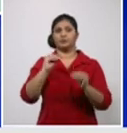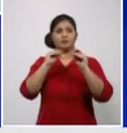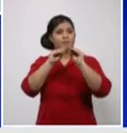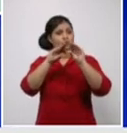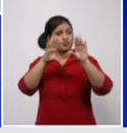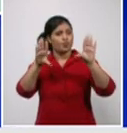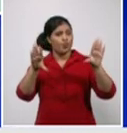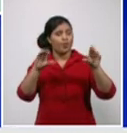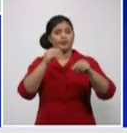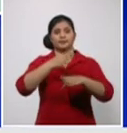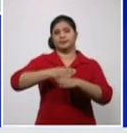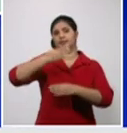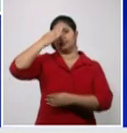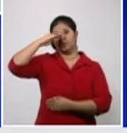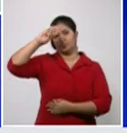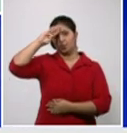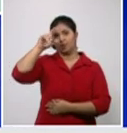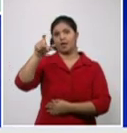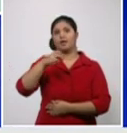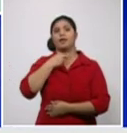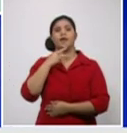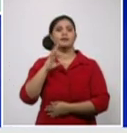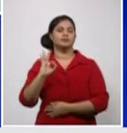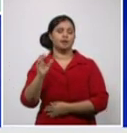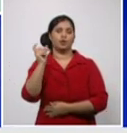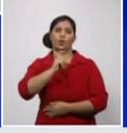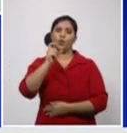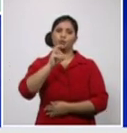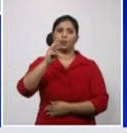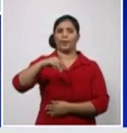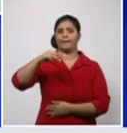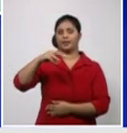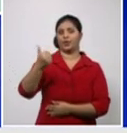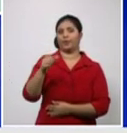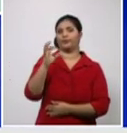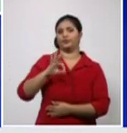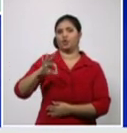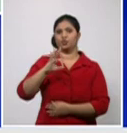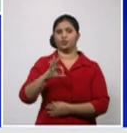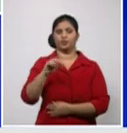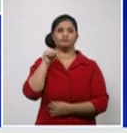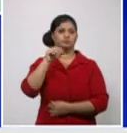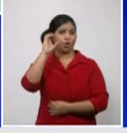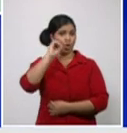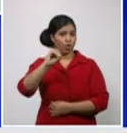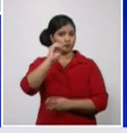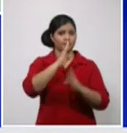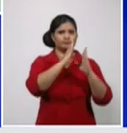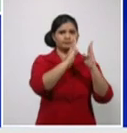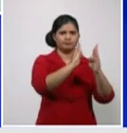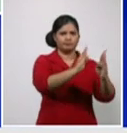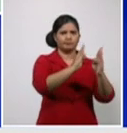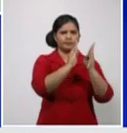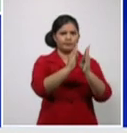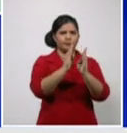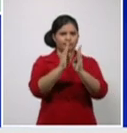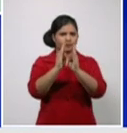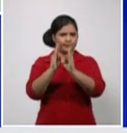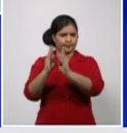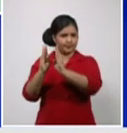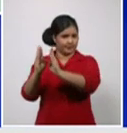de Cuba, Cerro, Cotorro, Marianao y 10 de octubre. En ese orden son los que